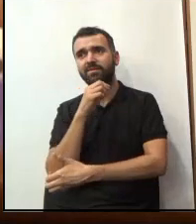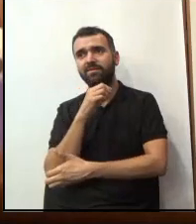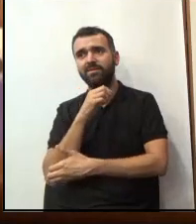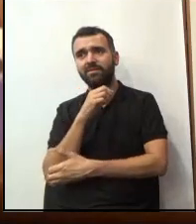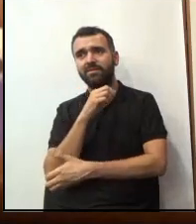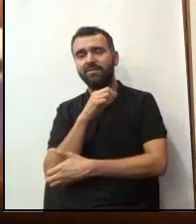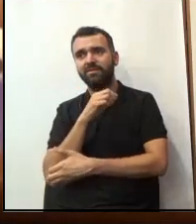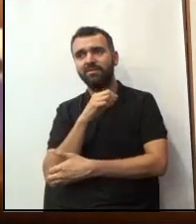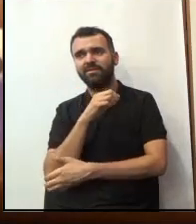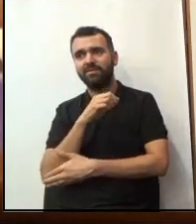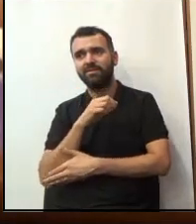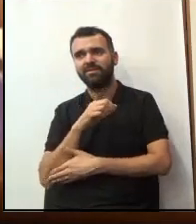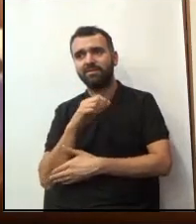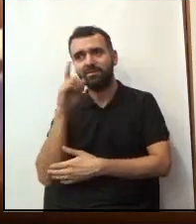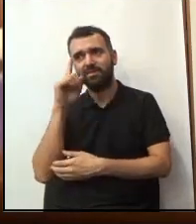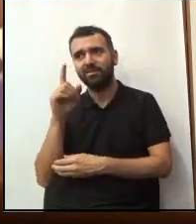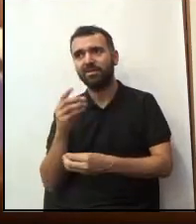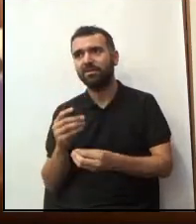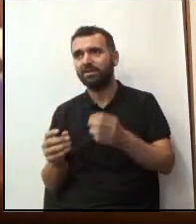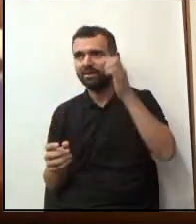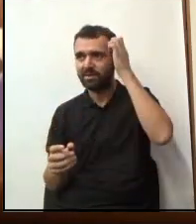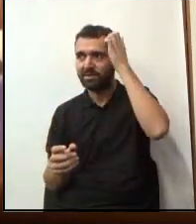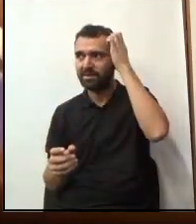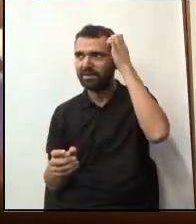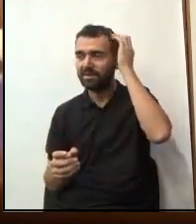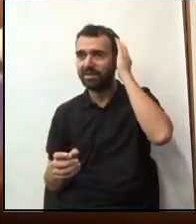¿Y qué tiene que...? Pero bueno, estamos...